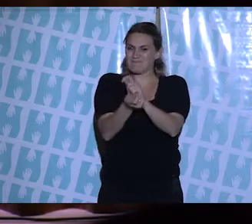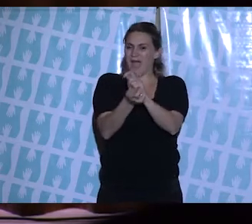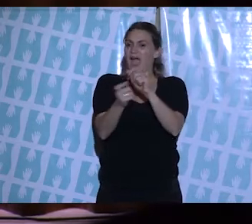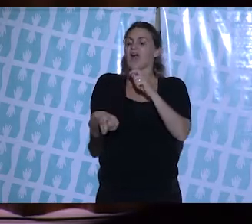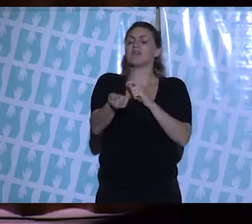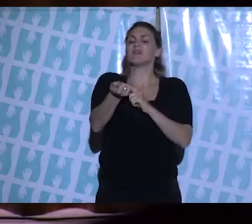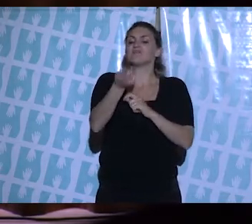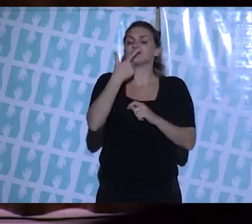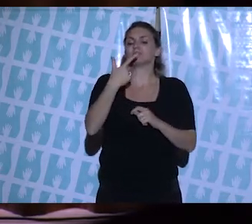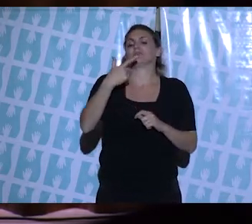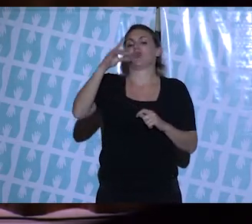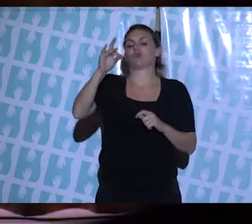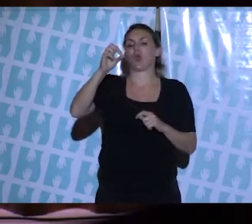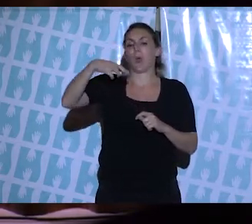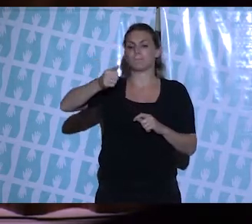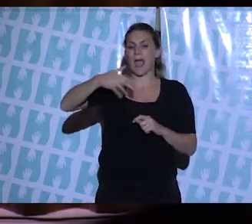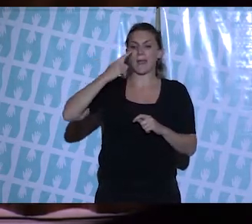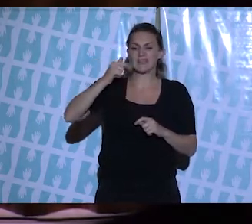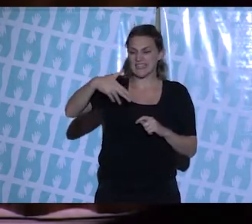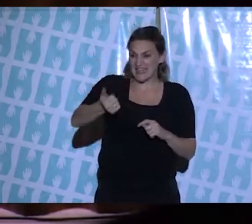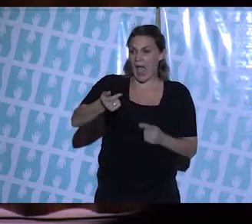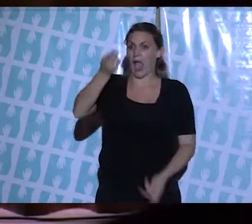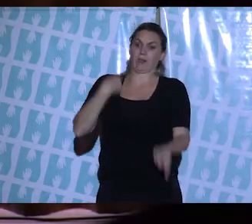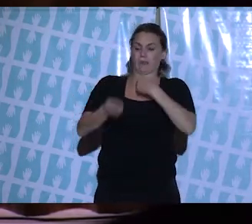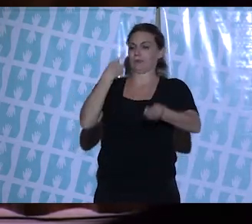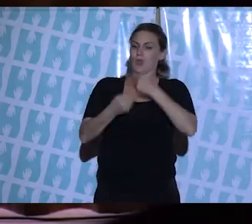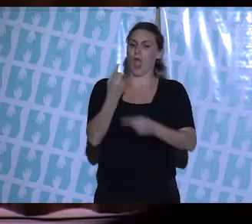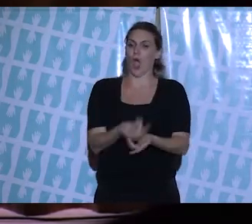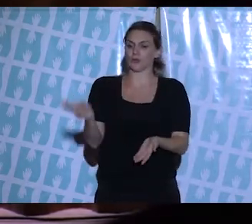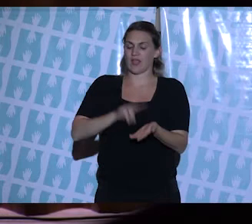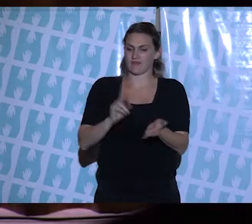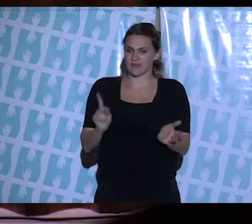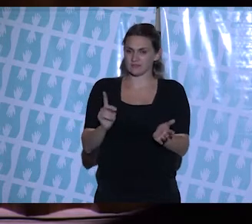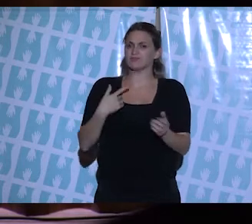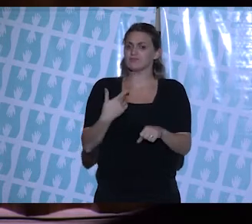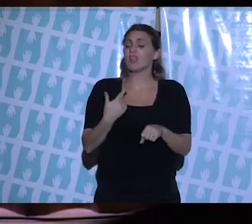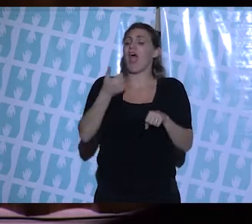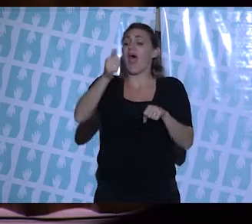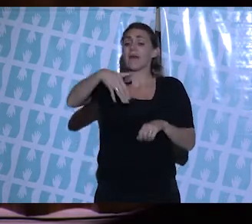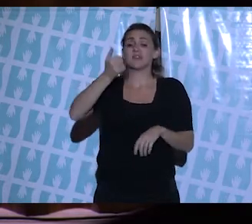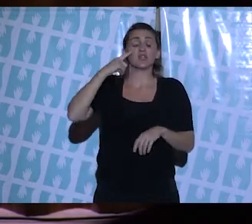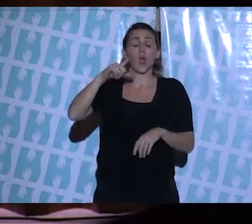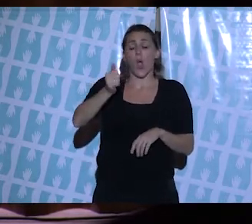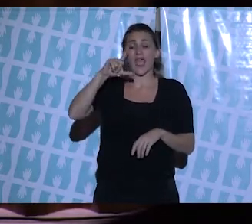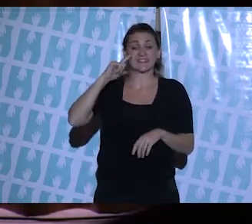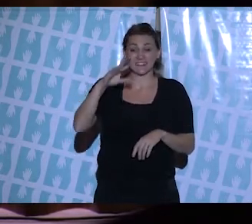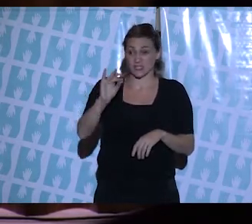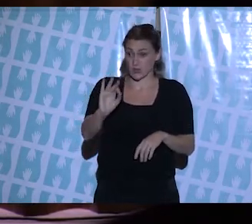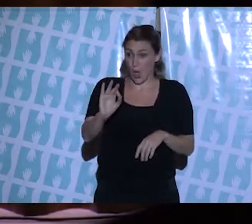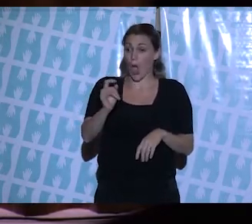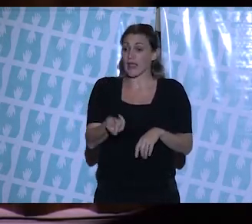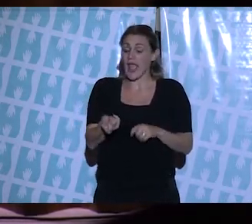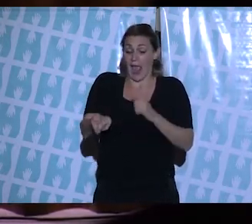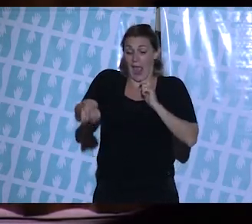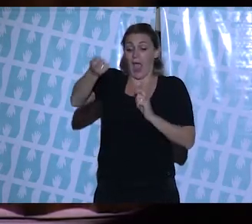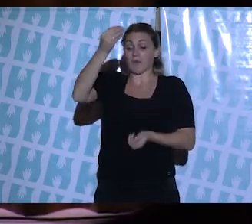un aminoácido que cuando entra al cerebro se transforma en dopamina. Y entonces los